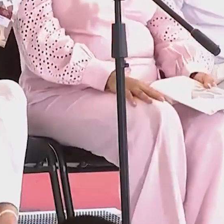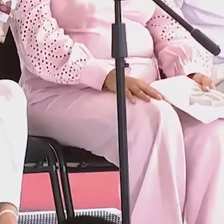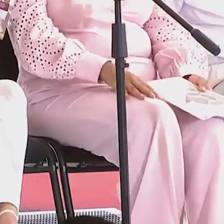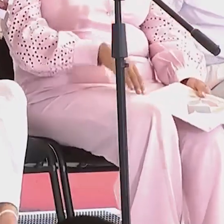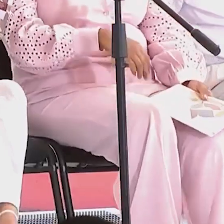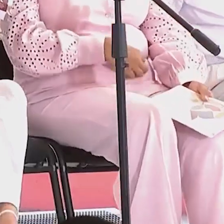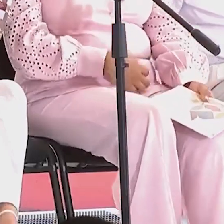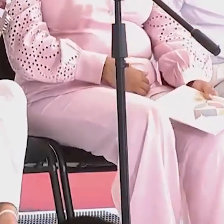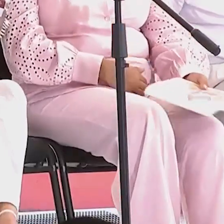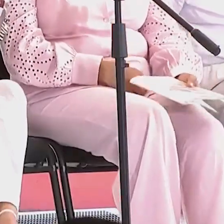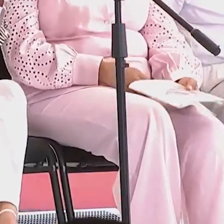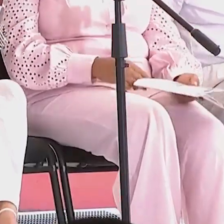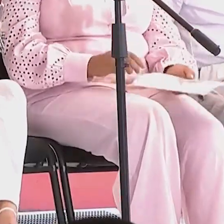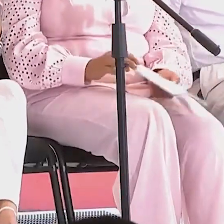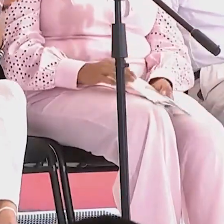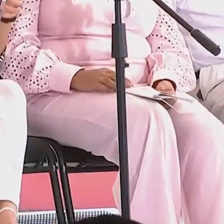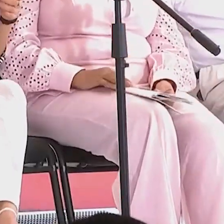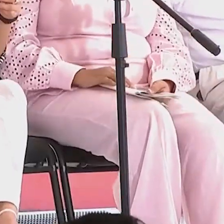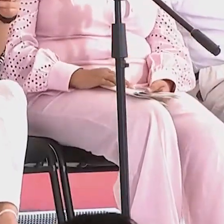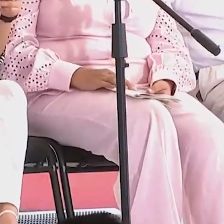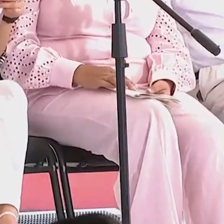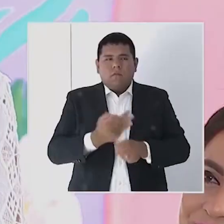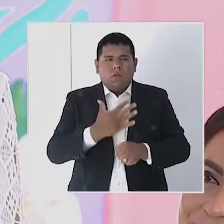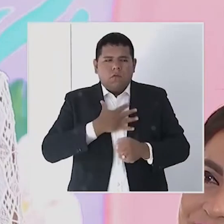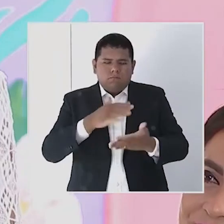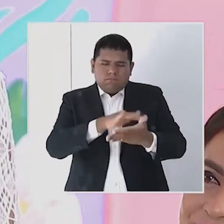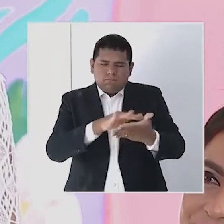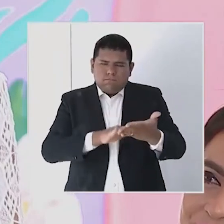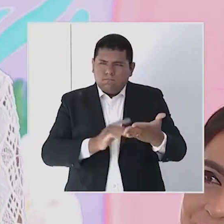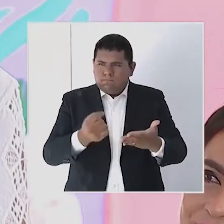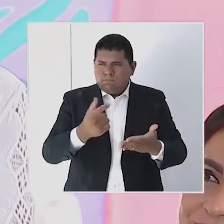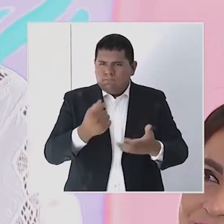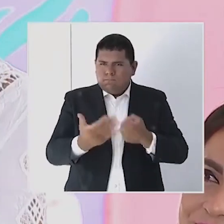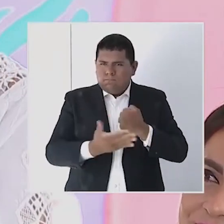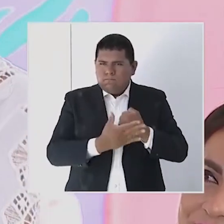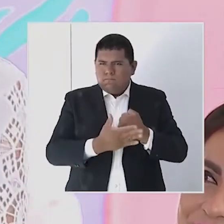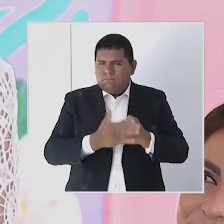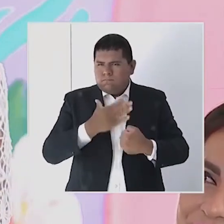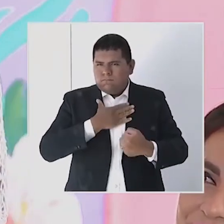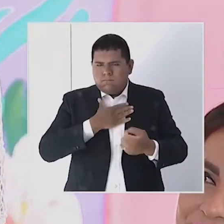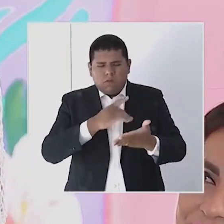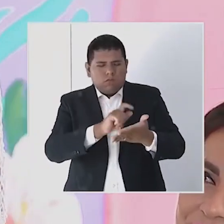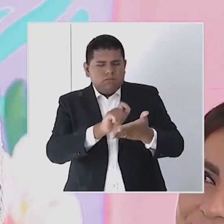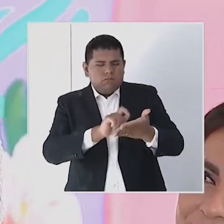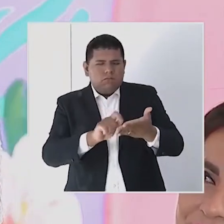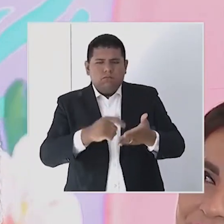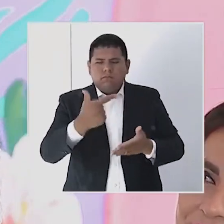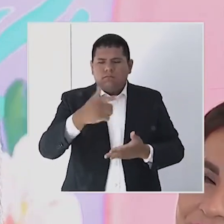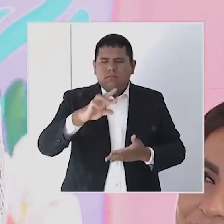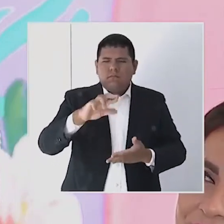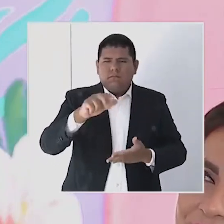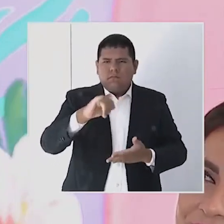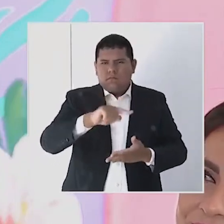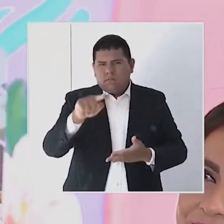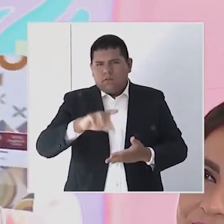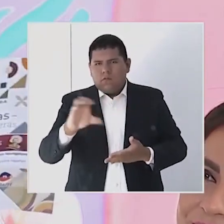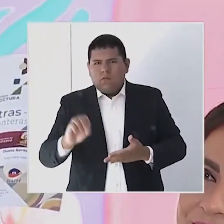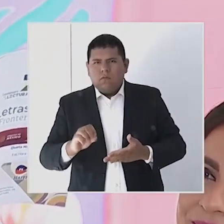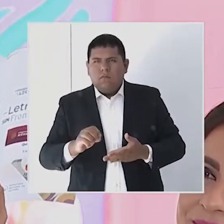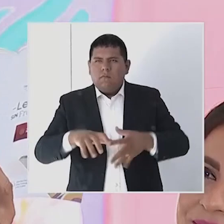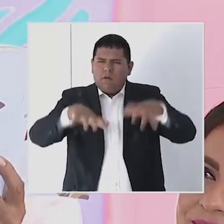importante visibilizarlo, que es importante también visibilizar que en todos los estados tenemos escritoras.